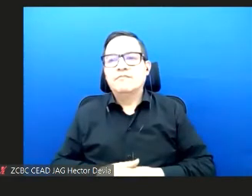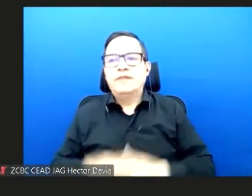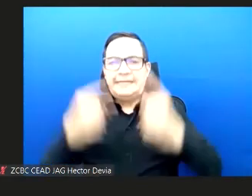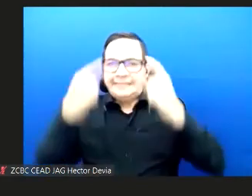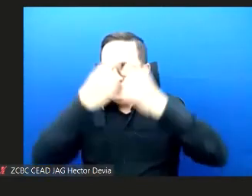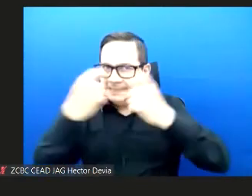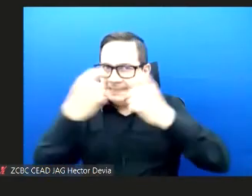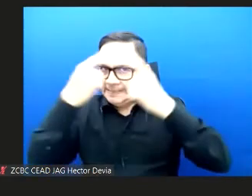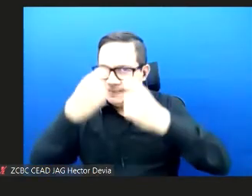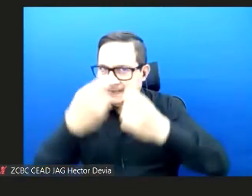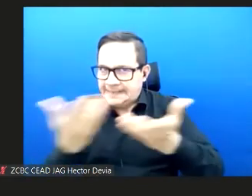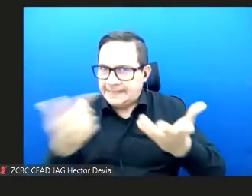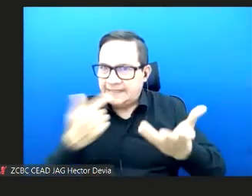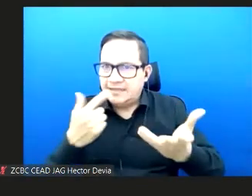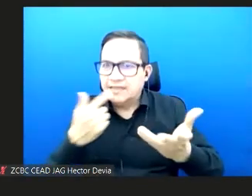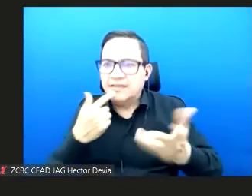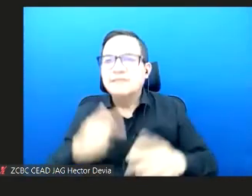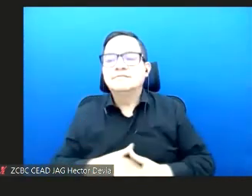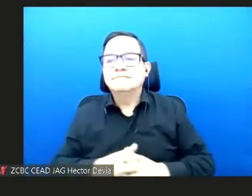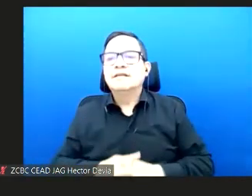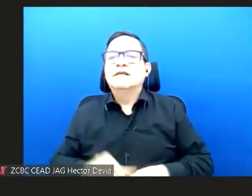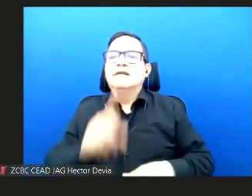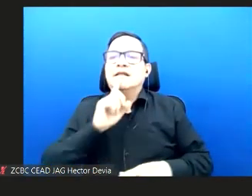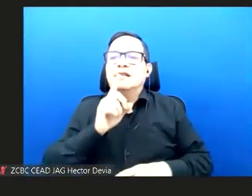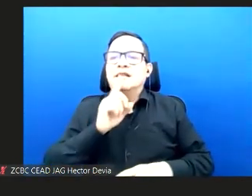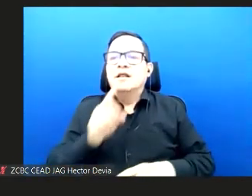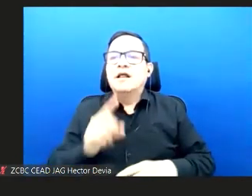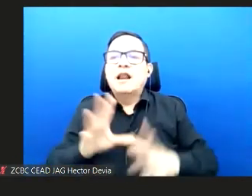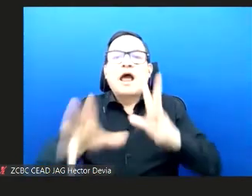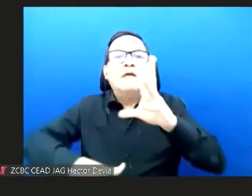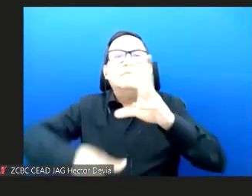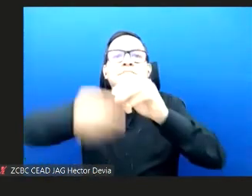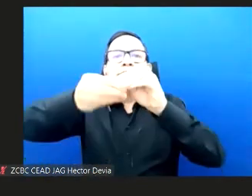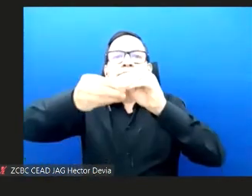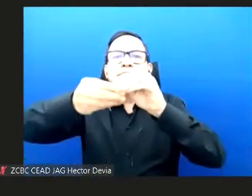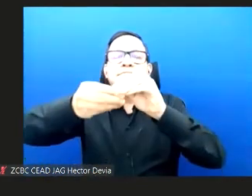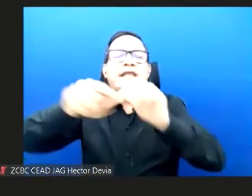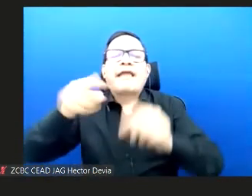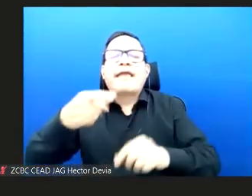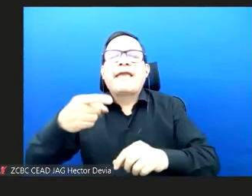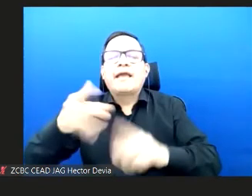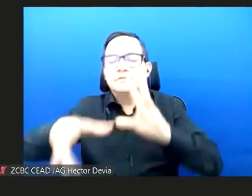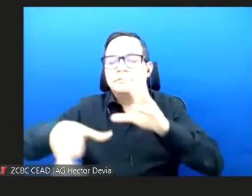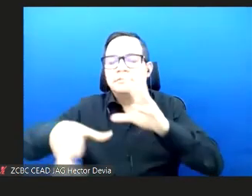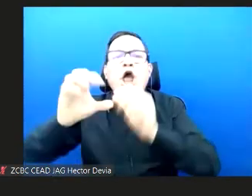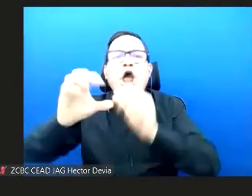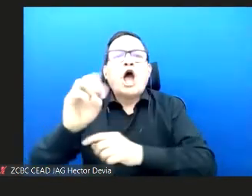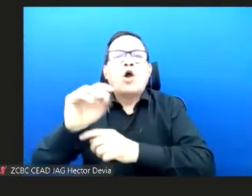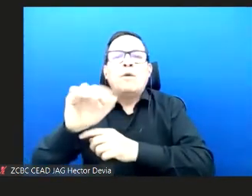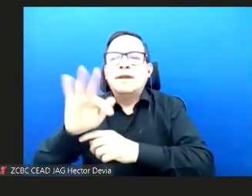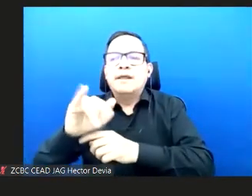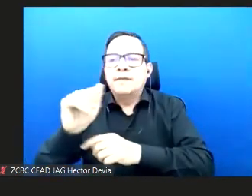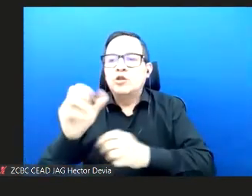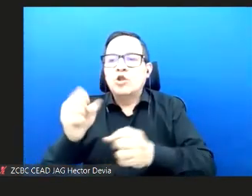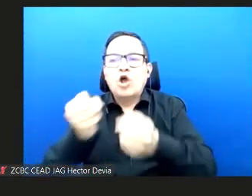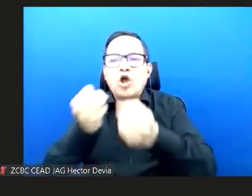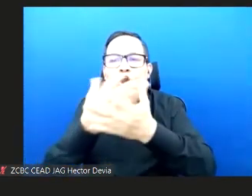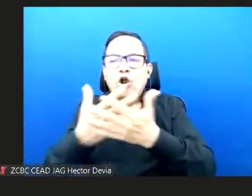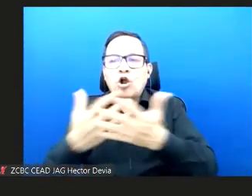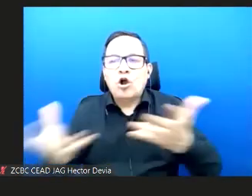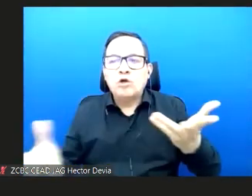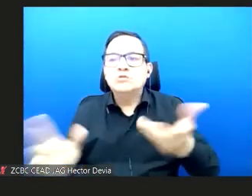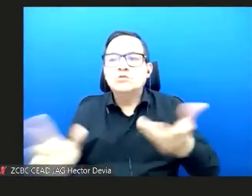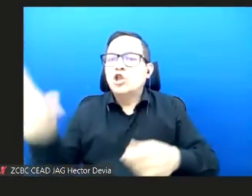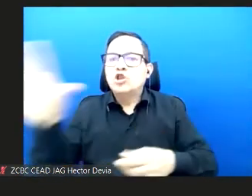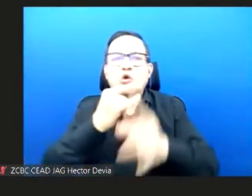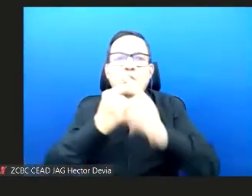¿Qué nos están proponiendo? Nos están proponiendo el complemento. ¿Qué es el complemento? Es el conjunto de los elementos que pertenecen a todo